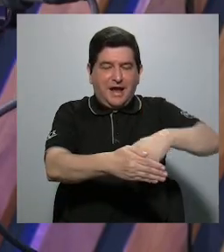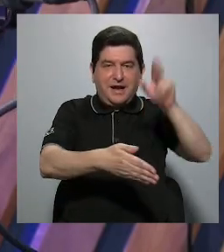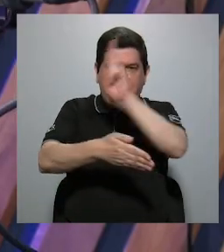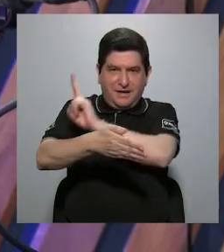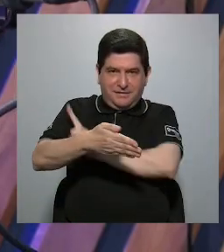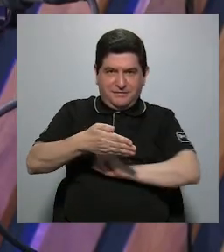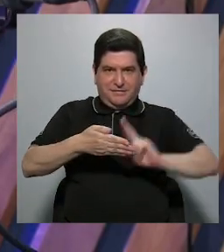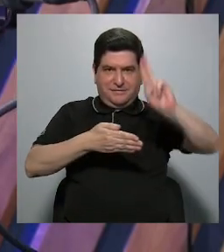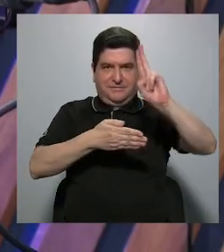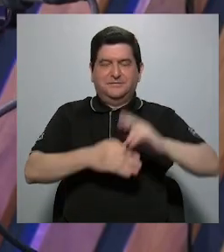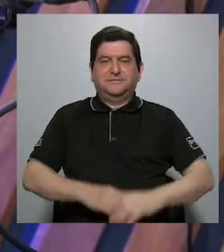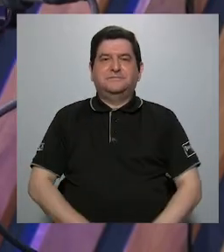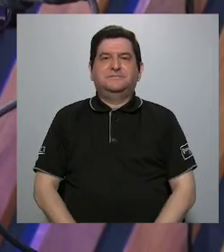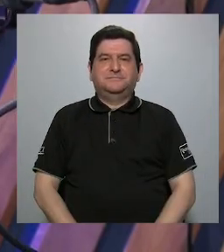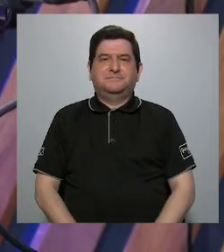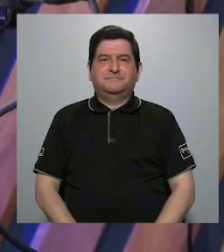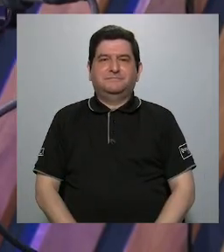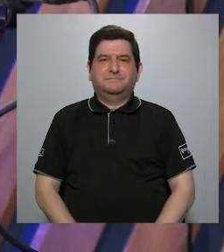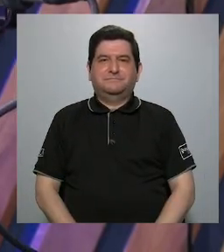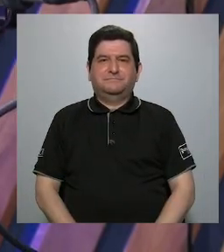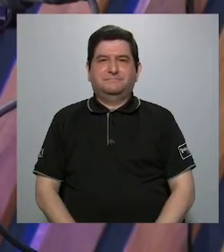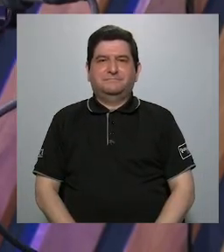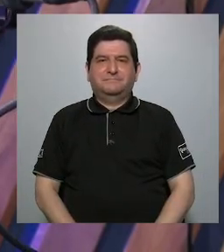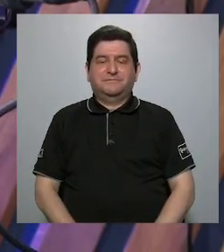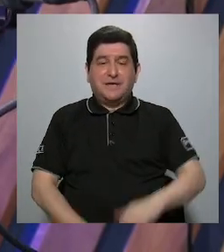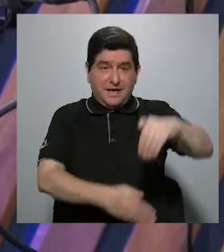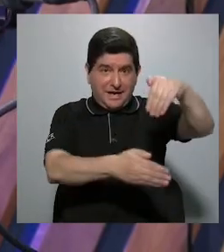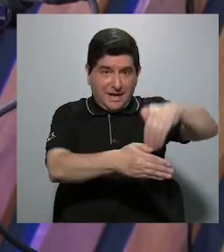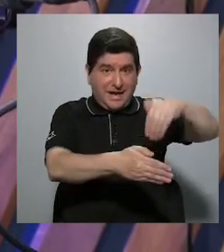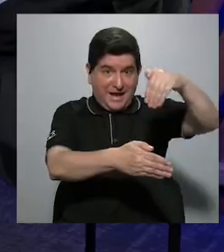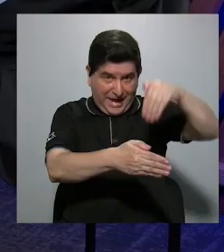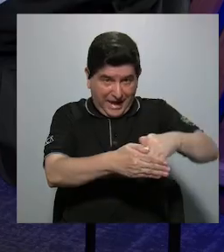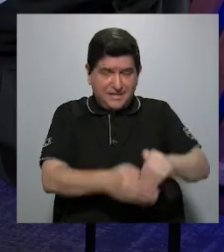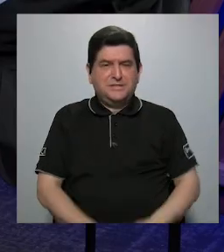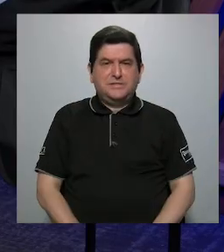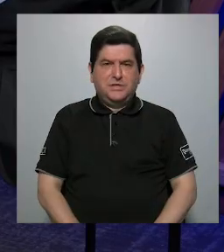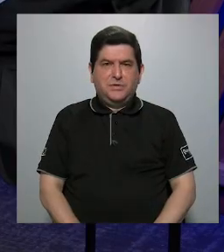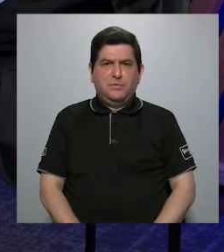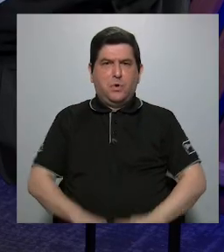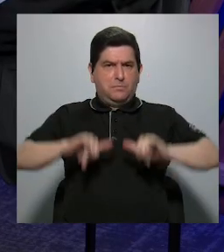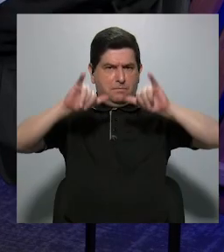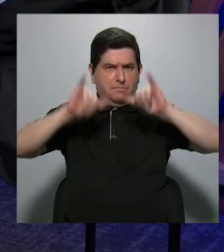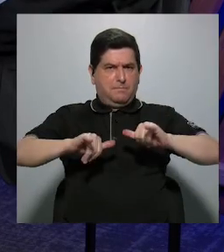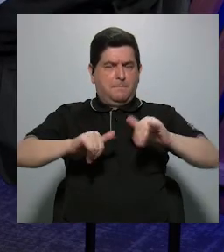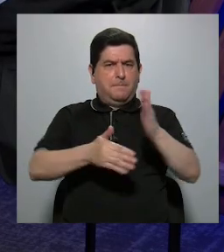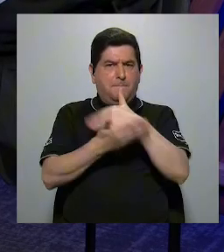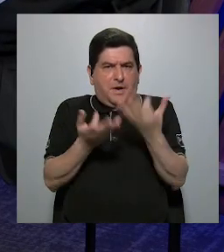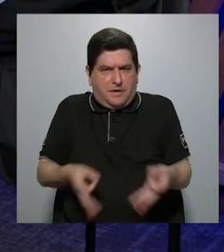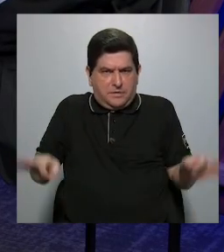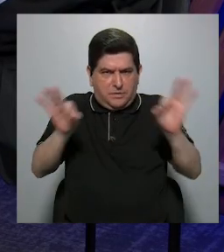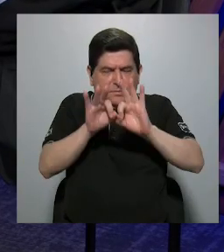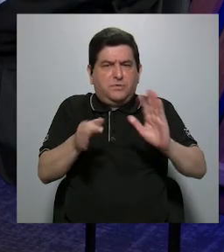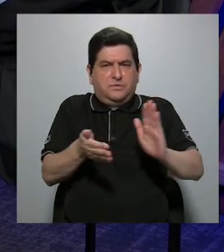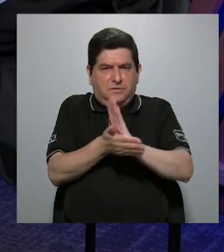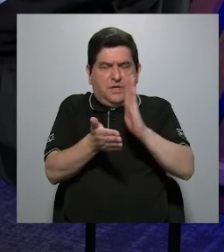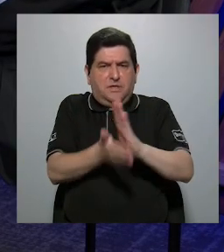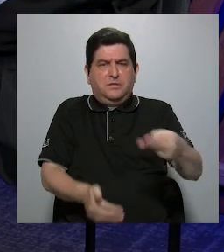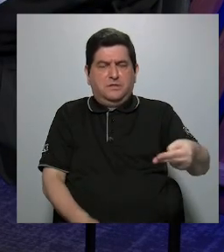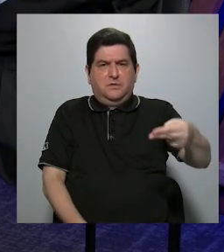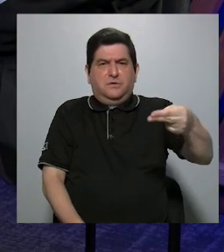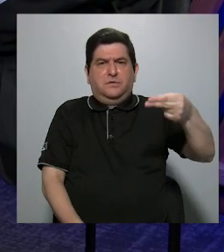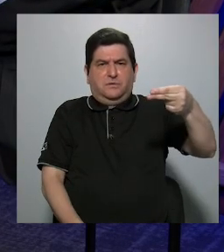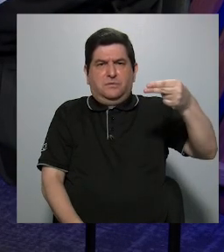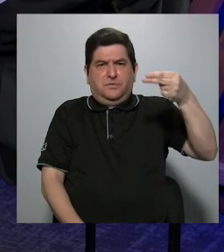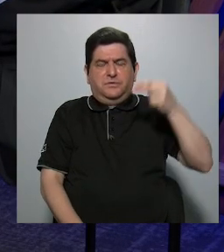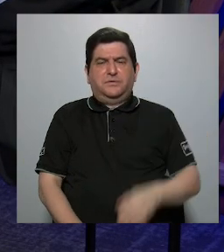del archivo universitario, archivo que recoge gran parte de la